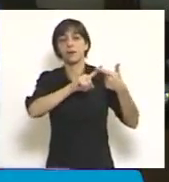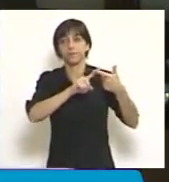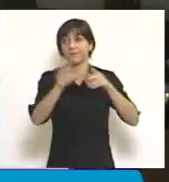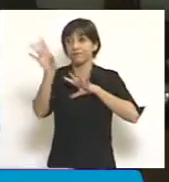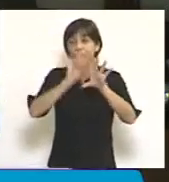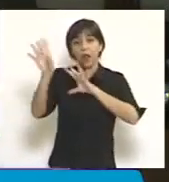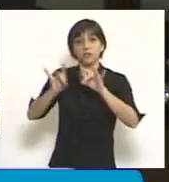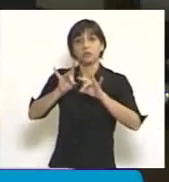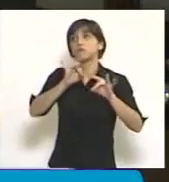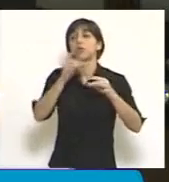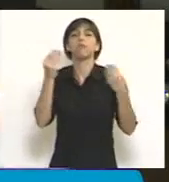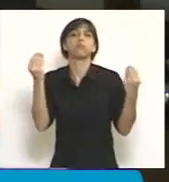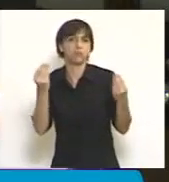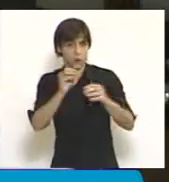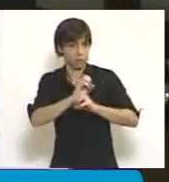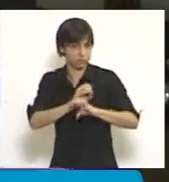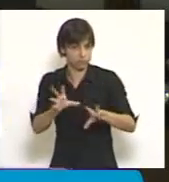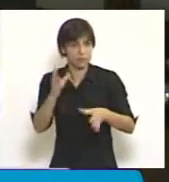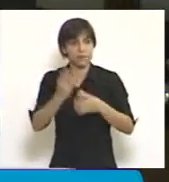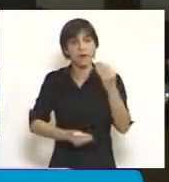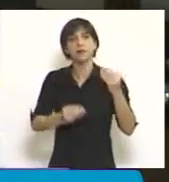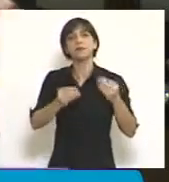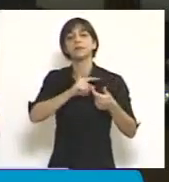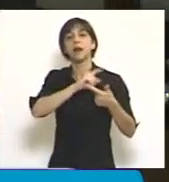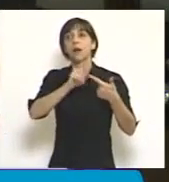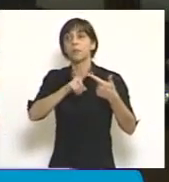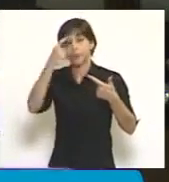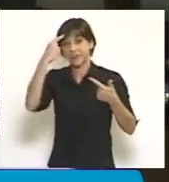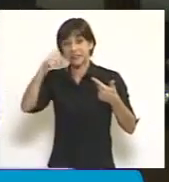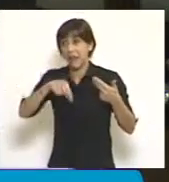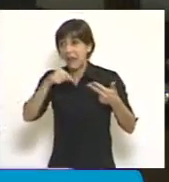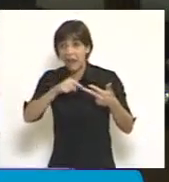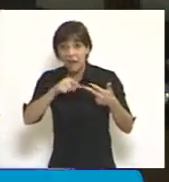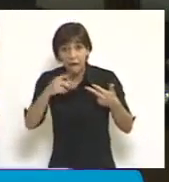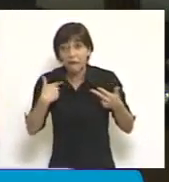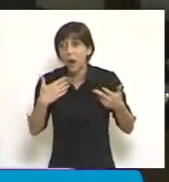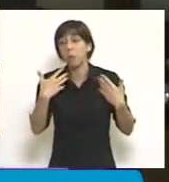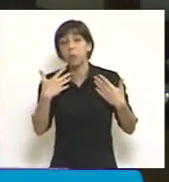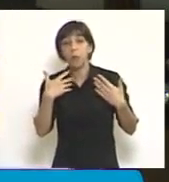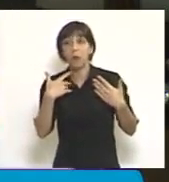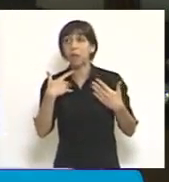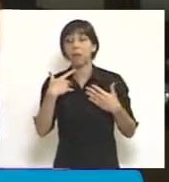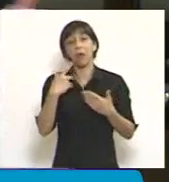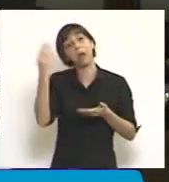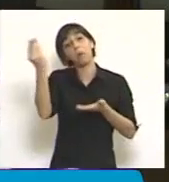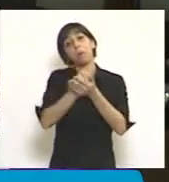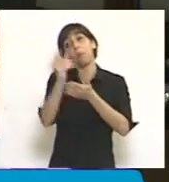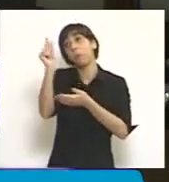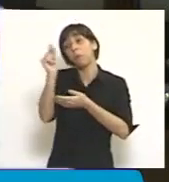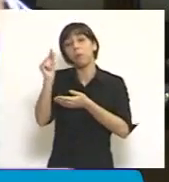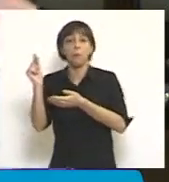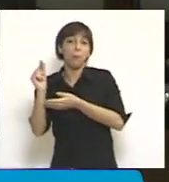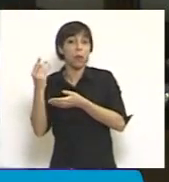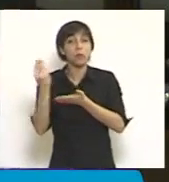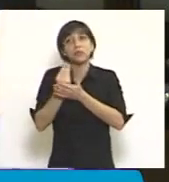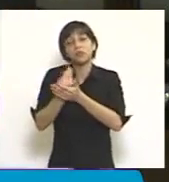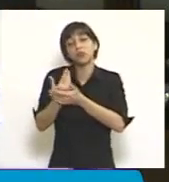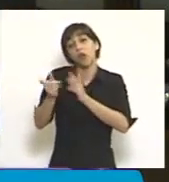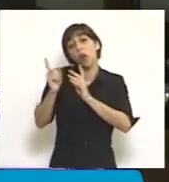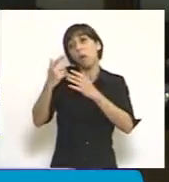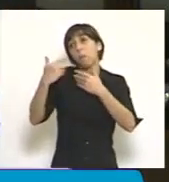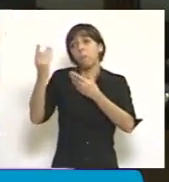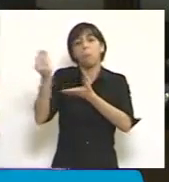de la Magistratura, que hasta ahora ha sido altamente moroso en la realización de los concursos y en la elevación